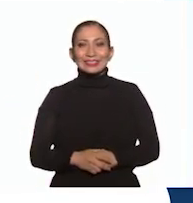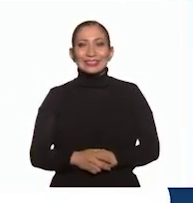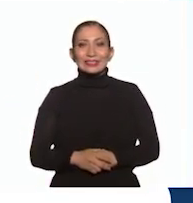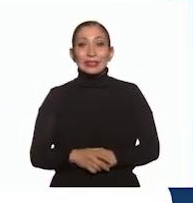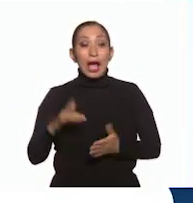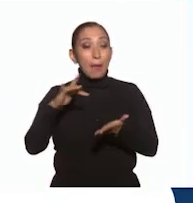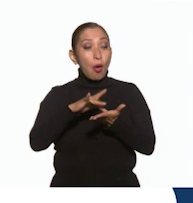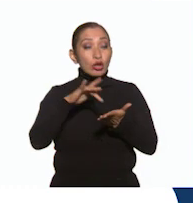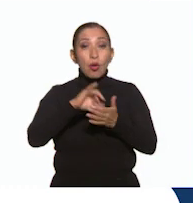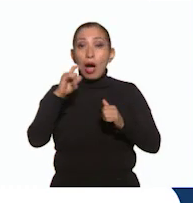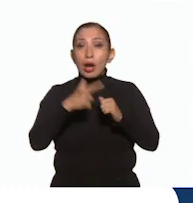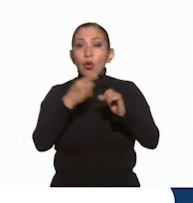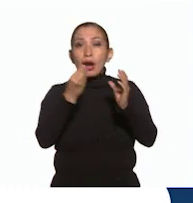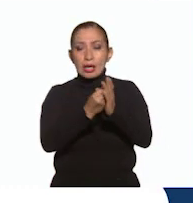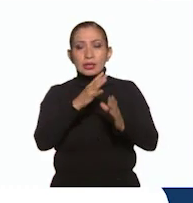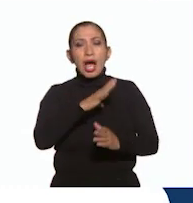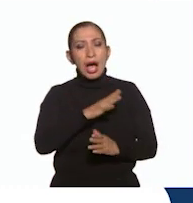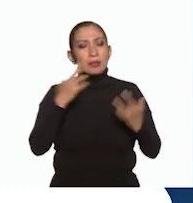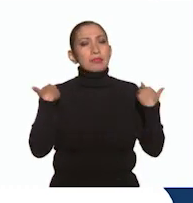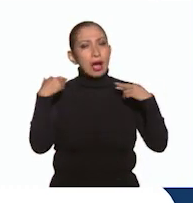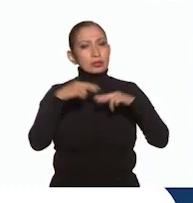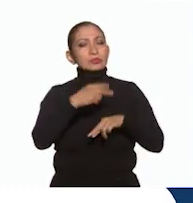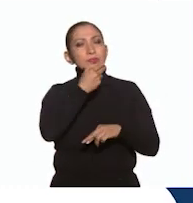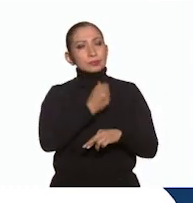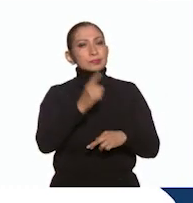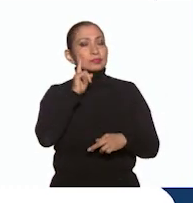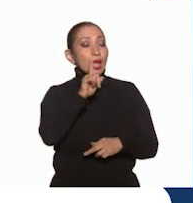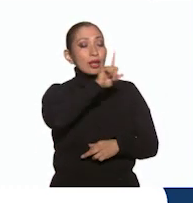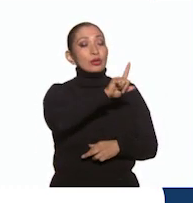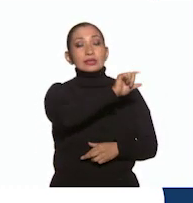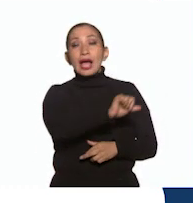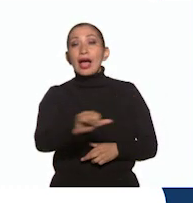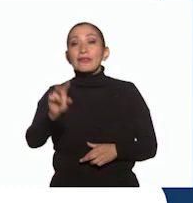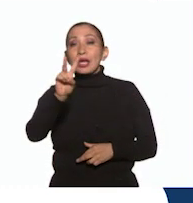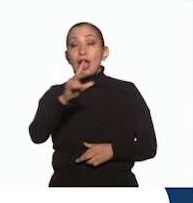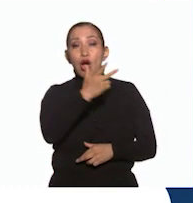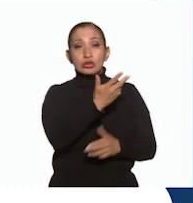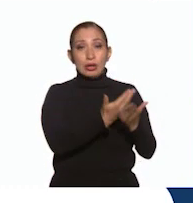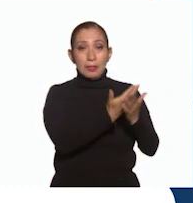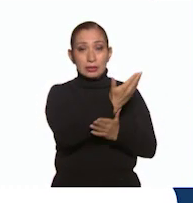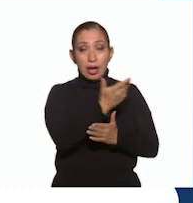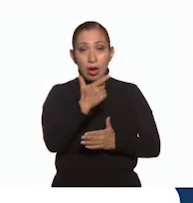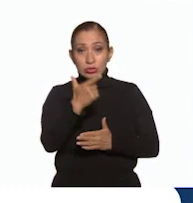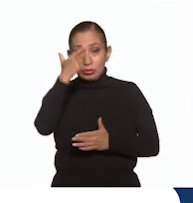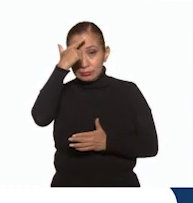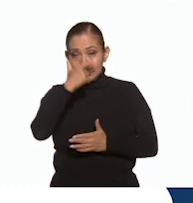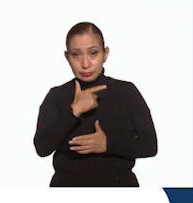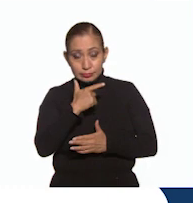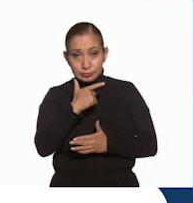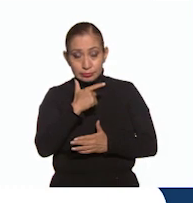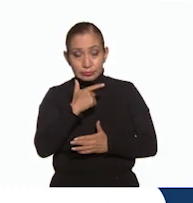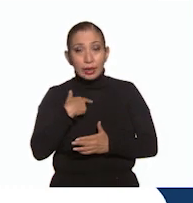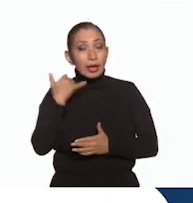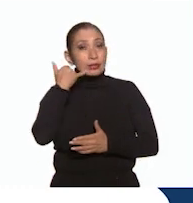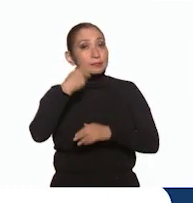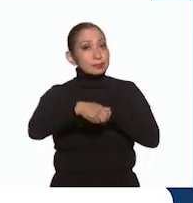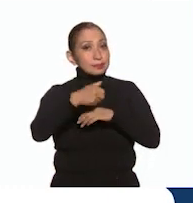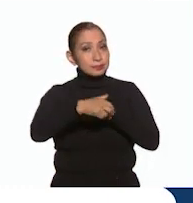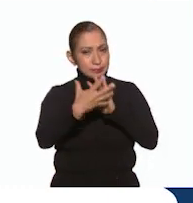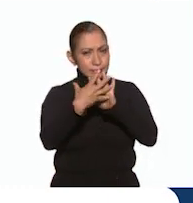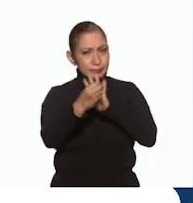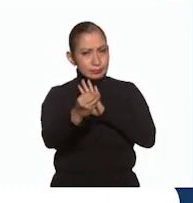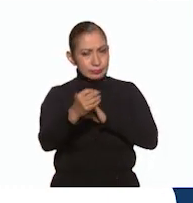Para apoyo pedagógico, hay maestras y maestros de lunes a viernes de 8 a 20 horas en el teléfono